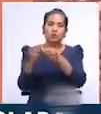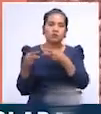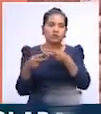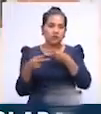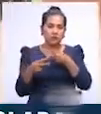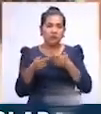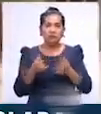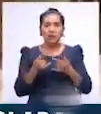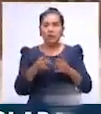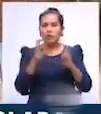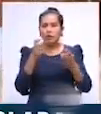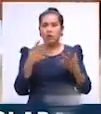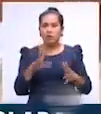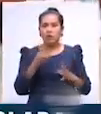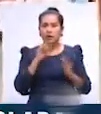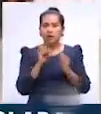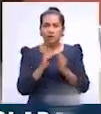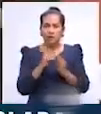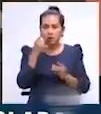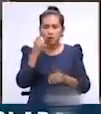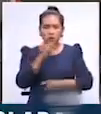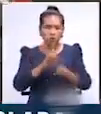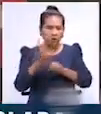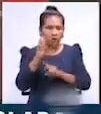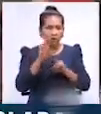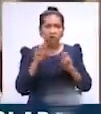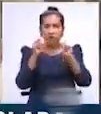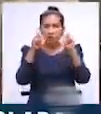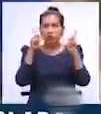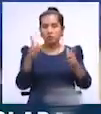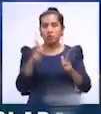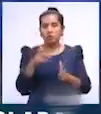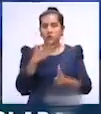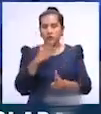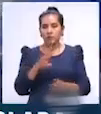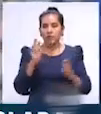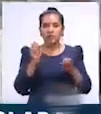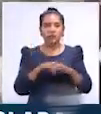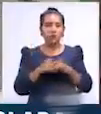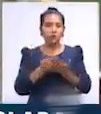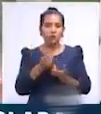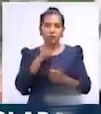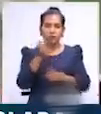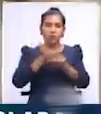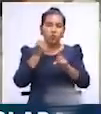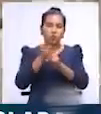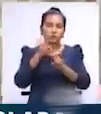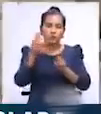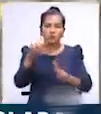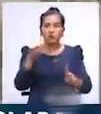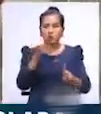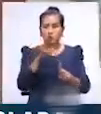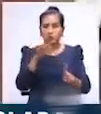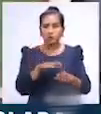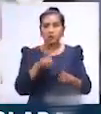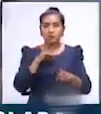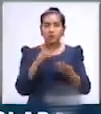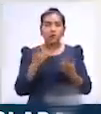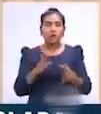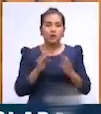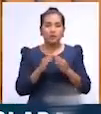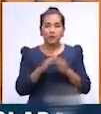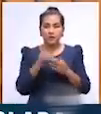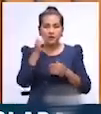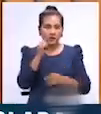y la progenitora fueron aprehendidos y conducidos hasta la Fuerza Especial de Lucha contra la Violencia. Y por curiosidad, la señora